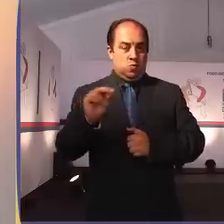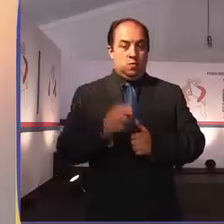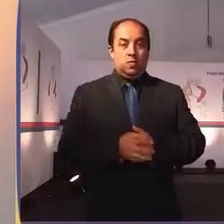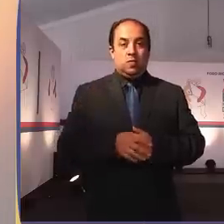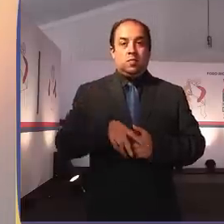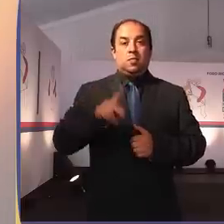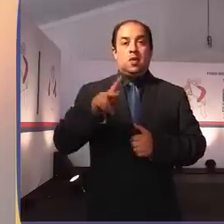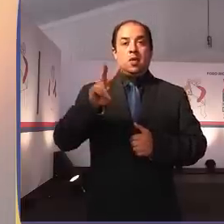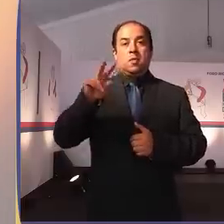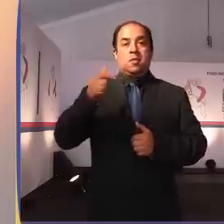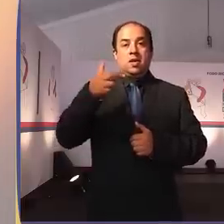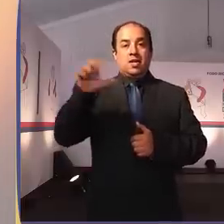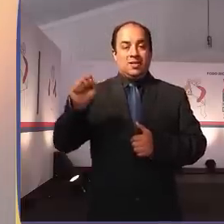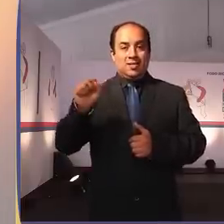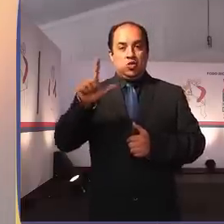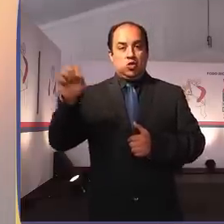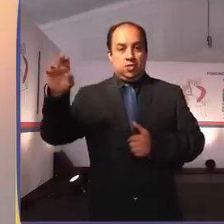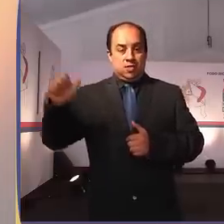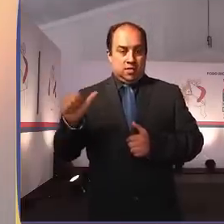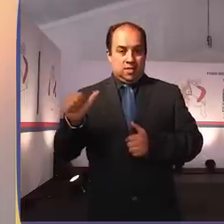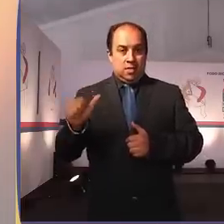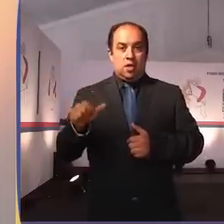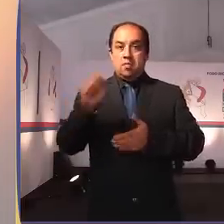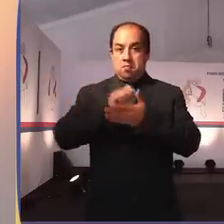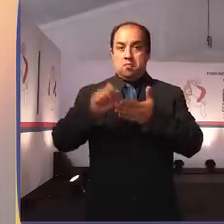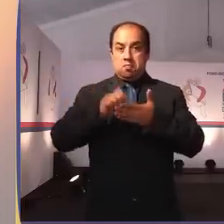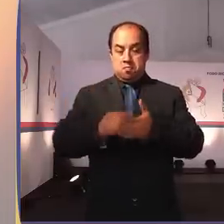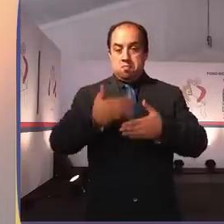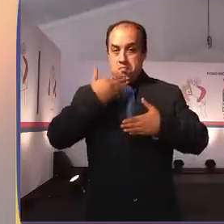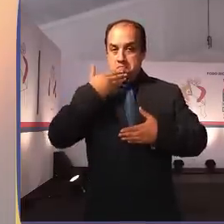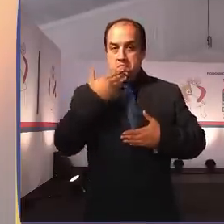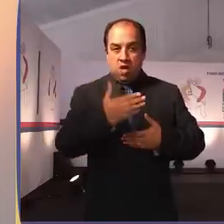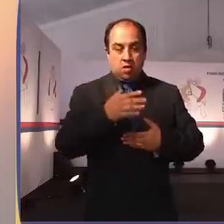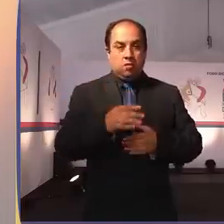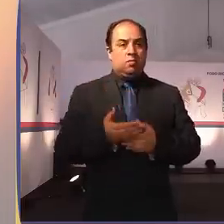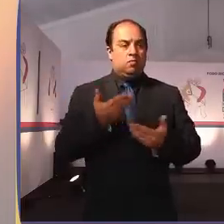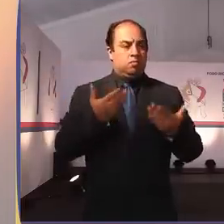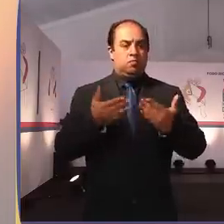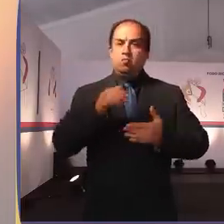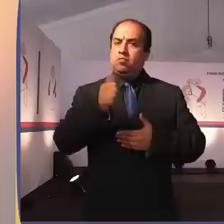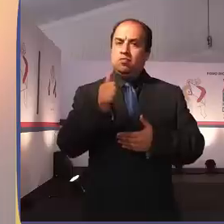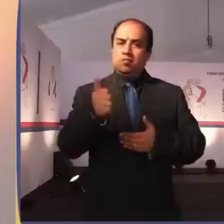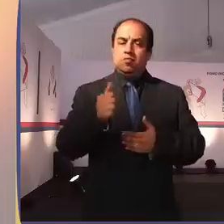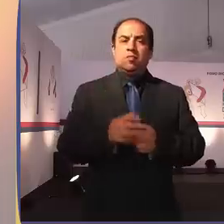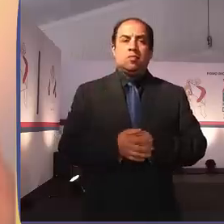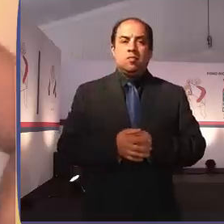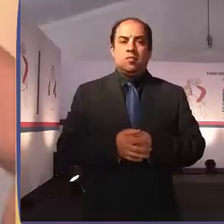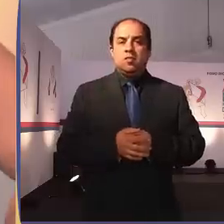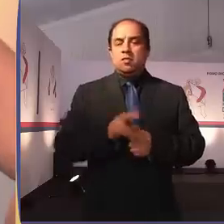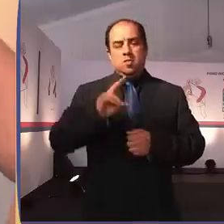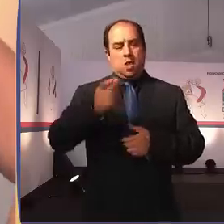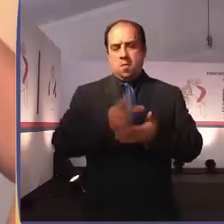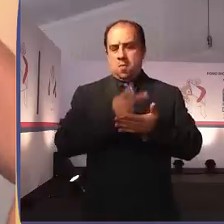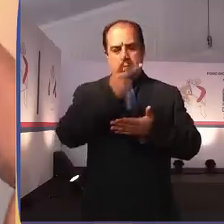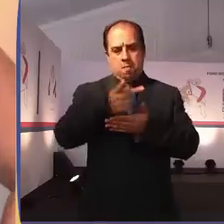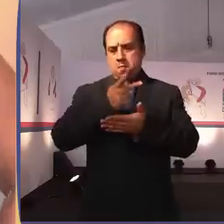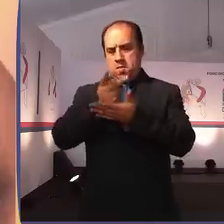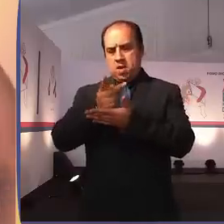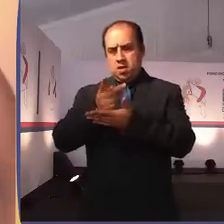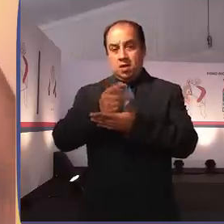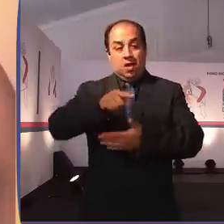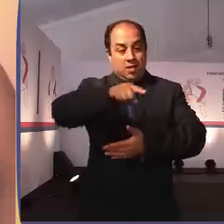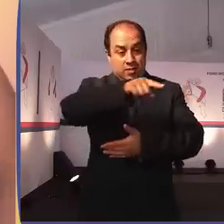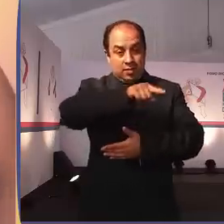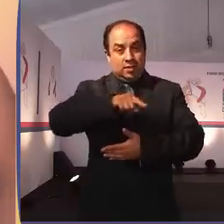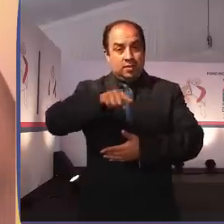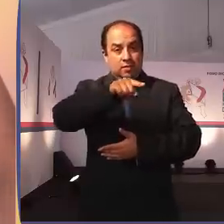Pero Vargas Llosa, hay que reconocerlo, es un gran escritor, como muchos otros que no han sido galardonados, sobre todo ellos.